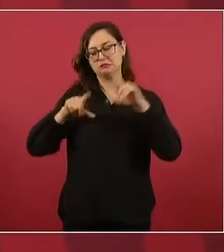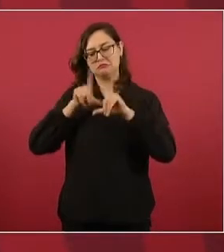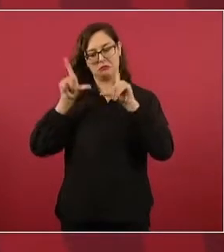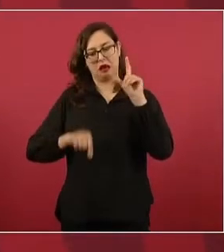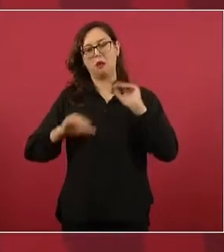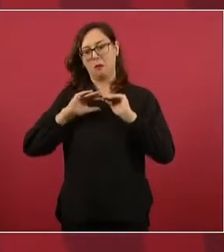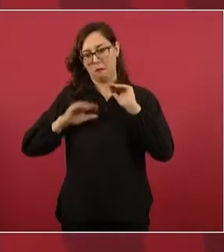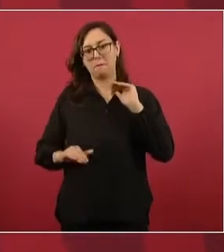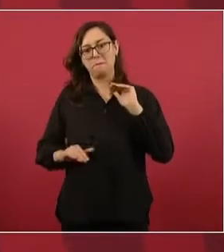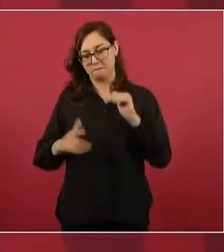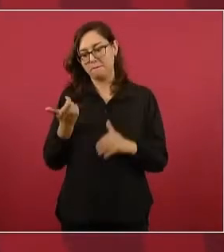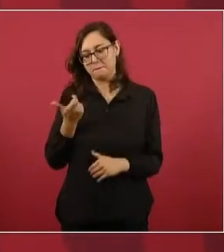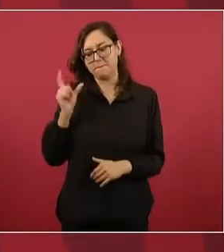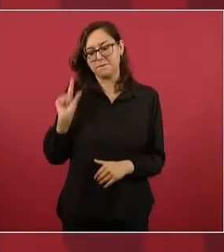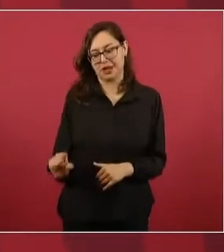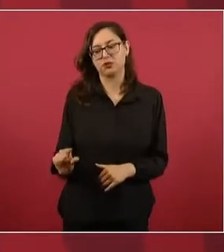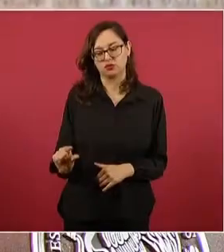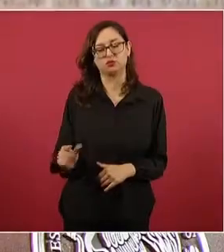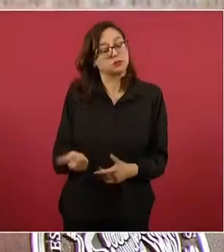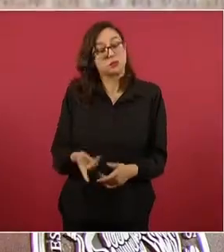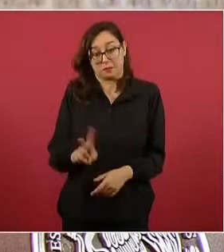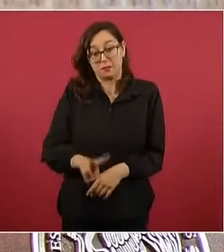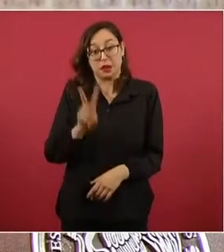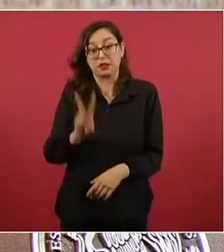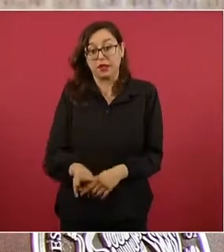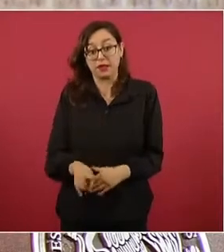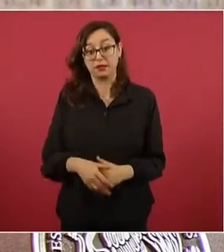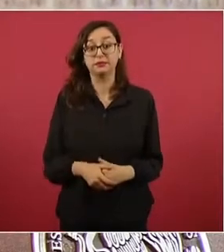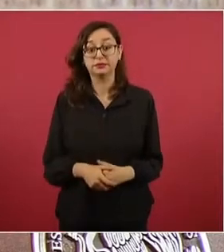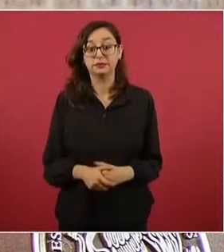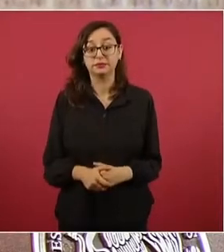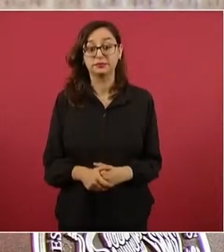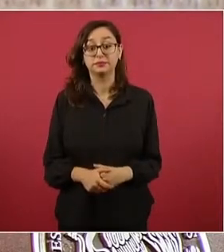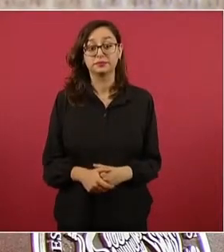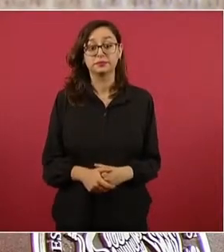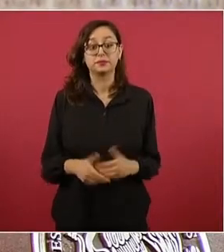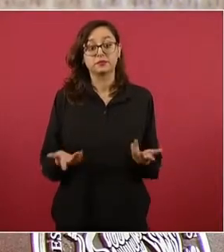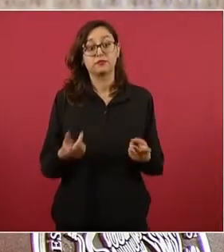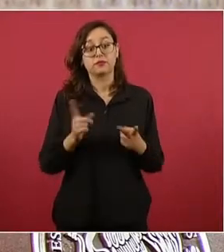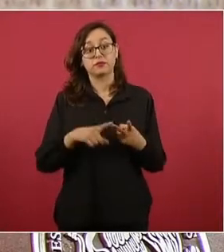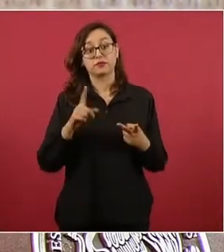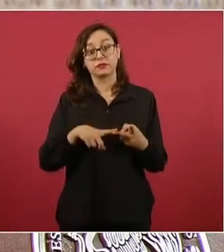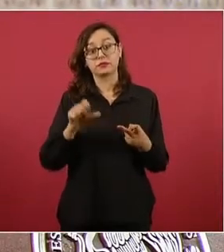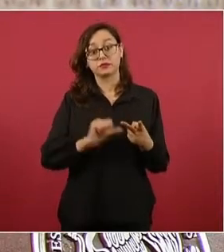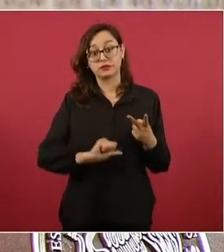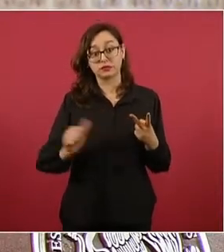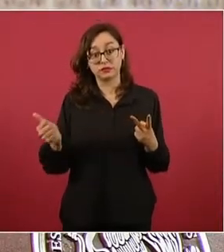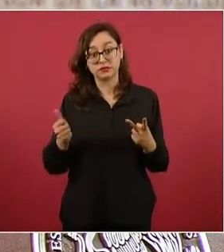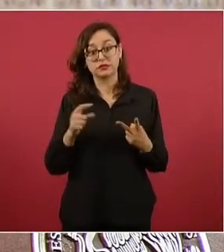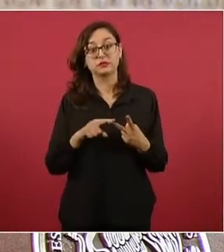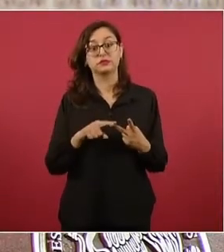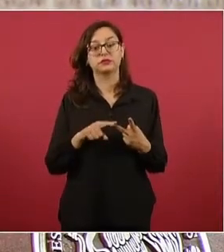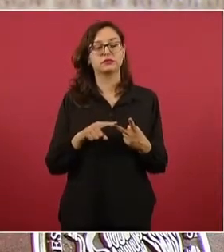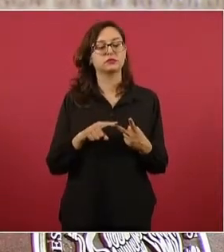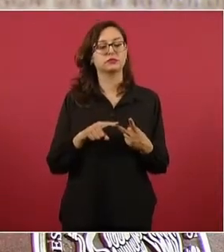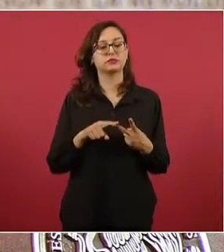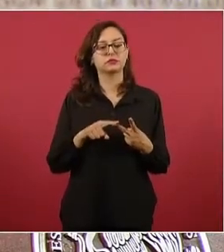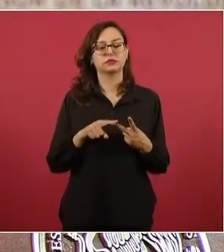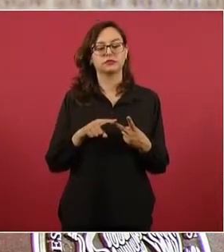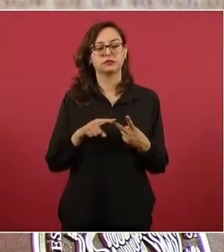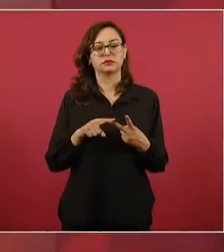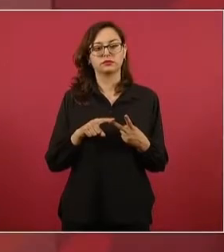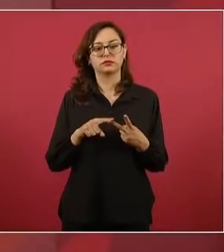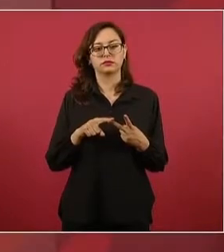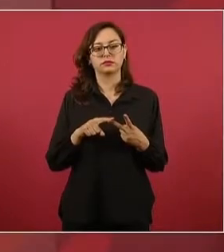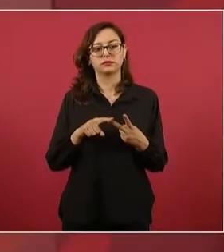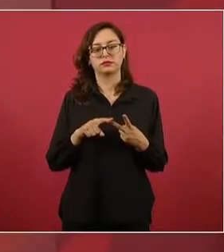Eso es un elemento. El otro elemento a considerar es que ya